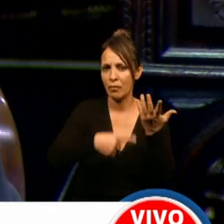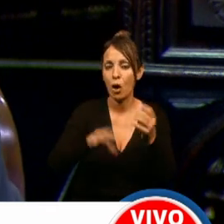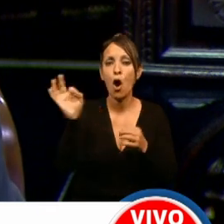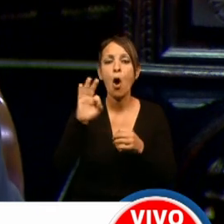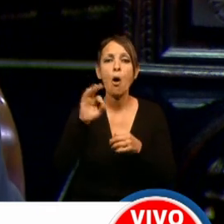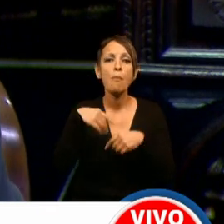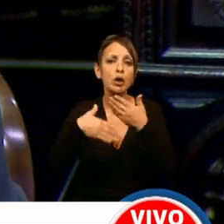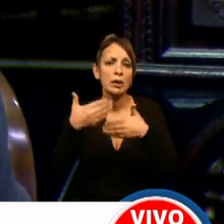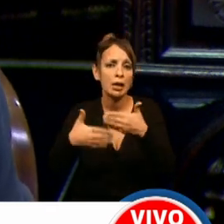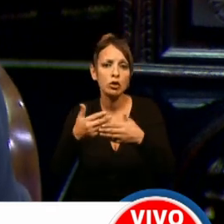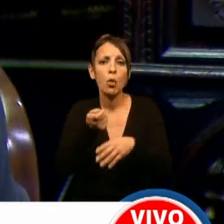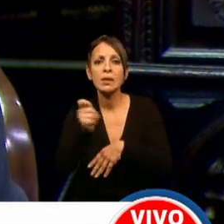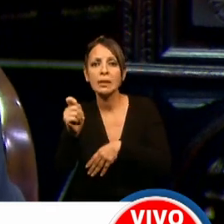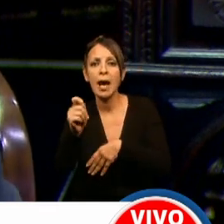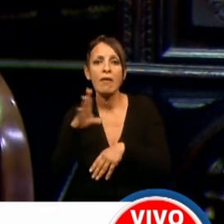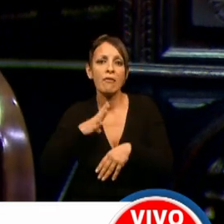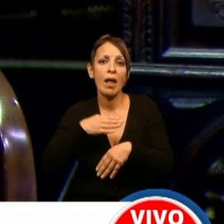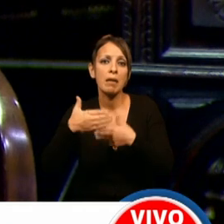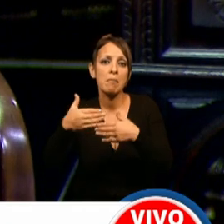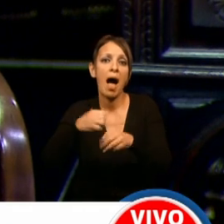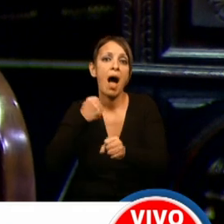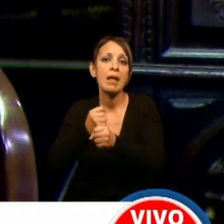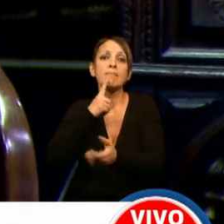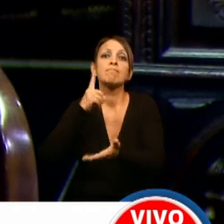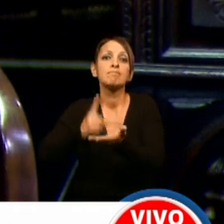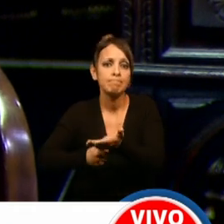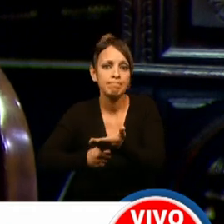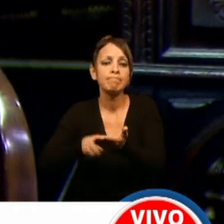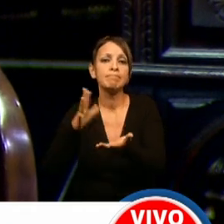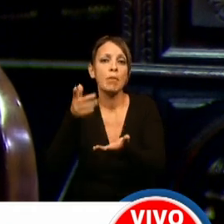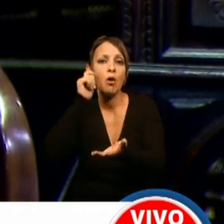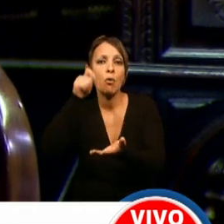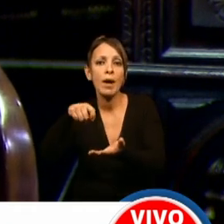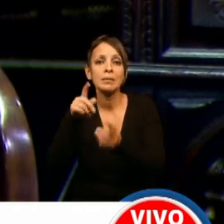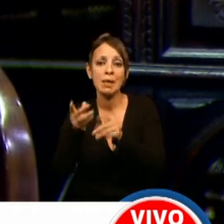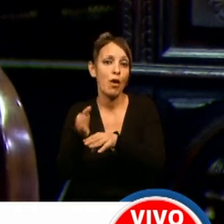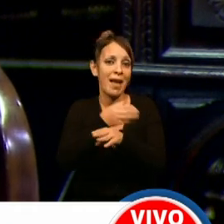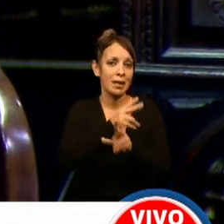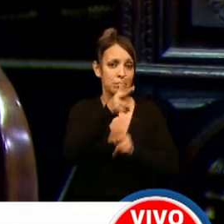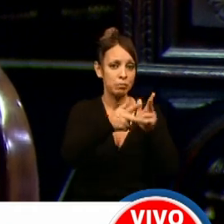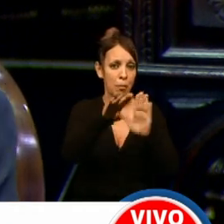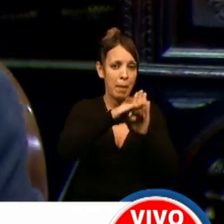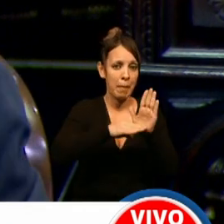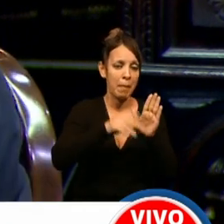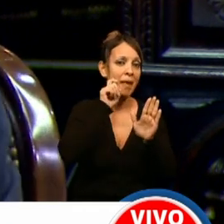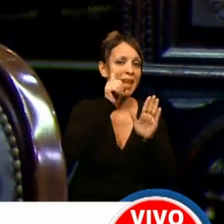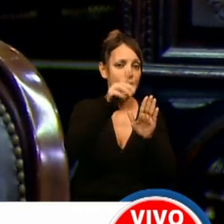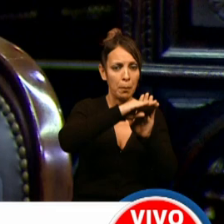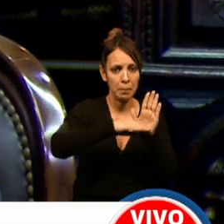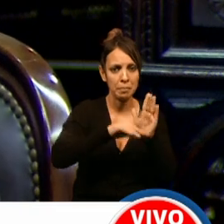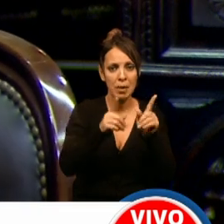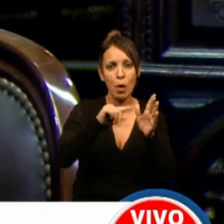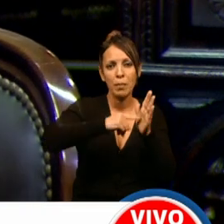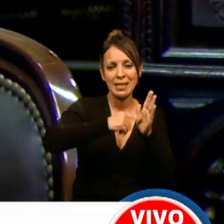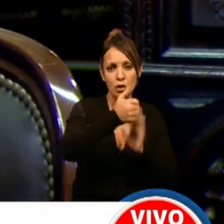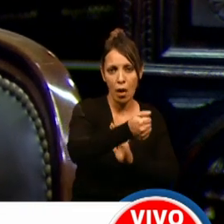pendiente que pueda dar lugar a la condena por los delitos enunciados el inciso a y b que mencioné anteriormente